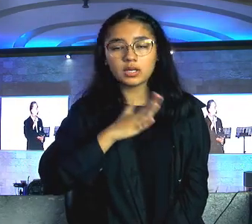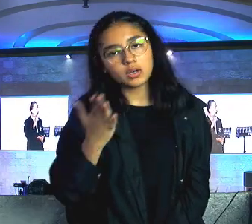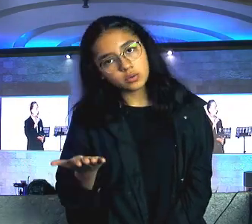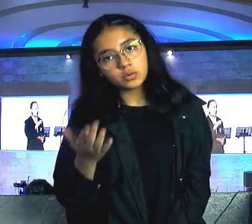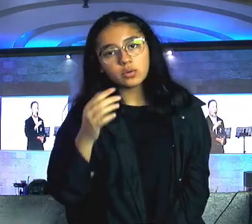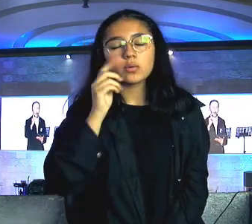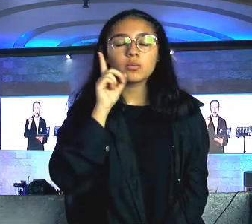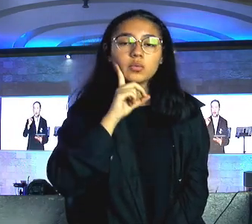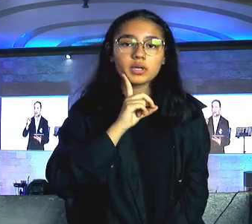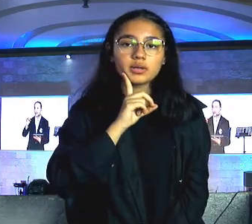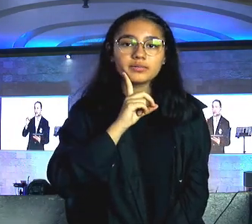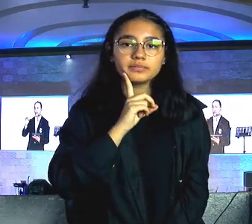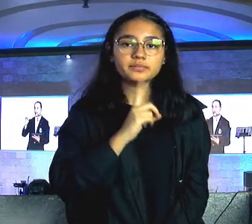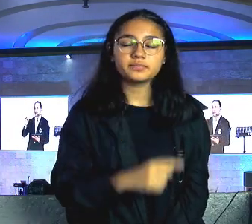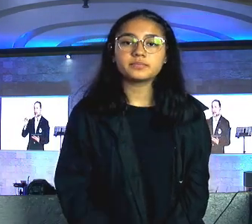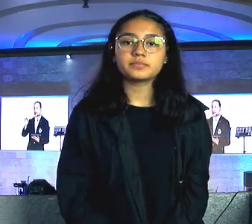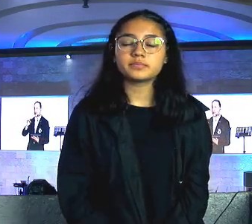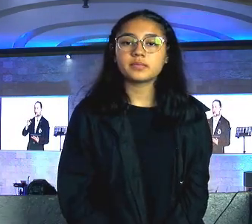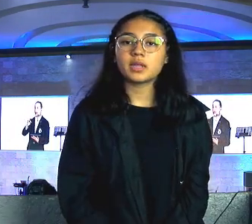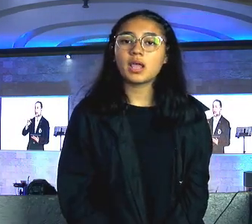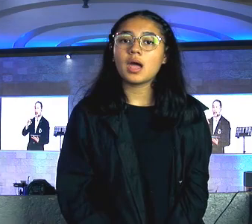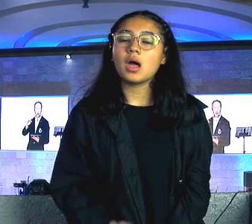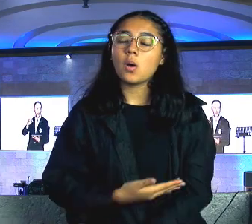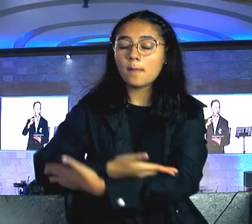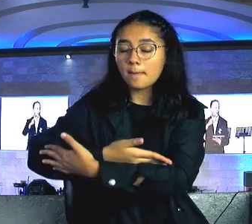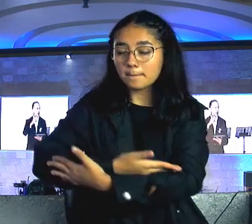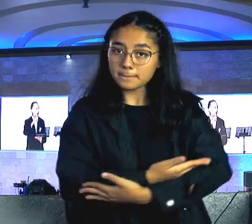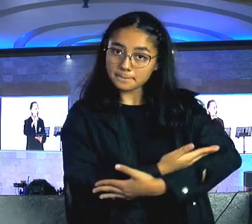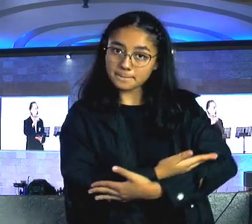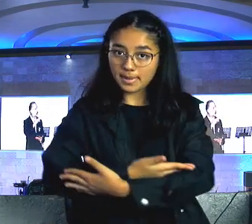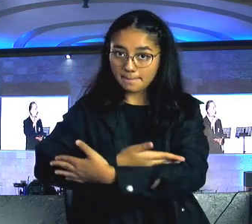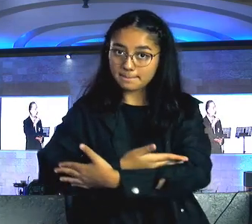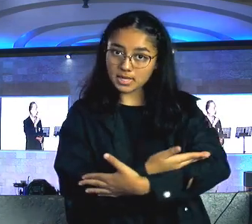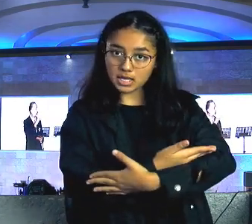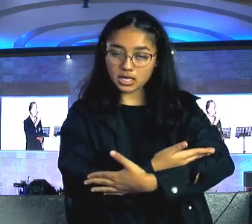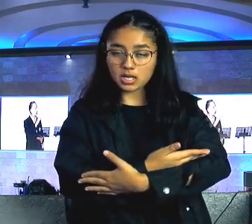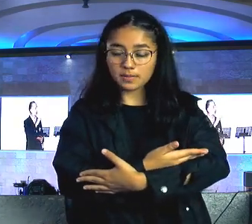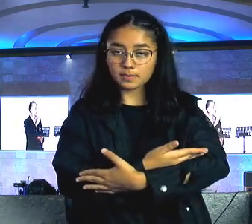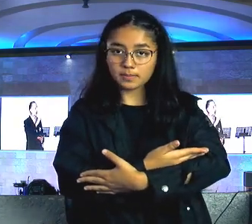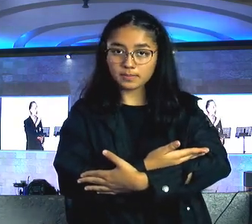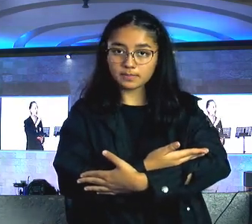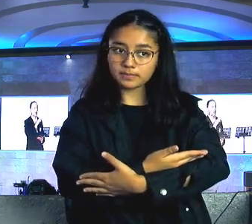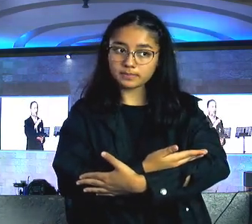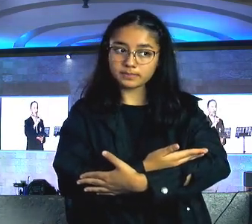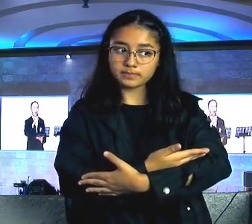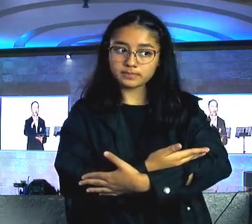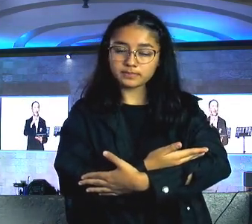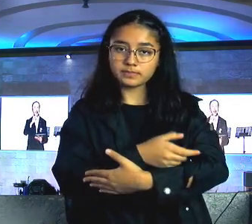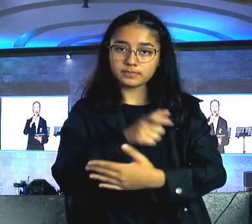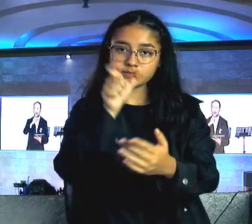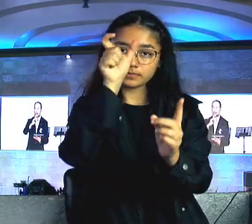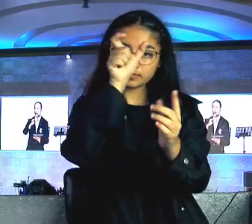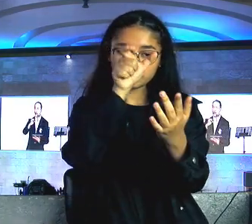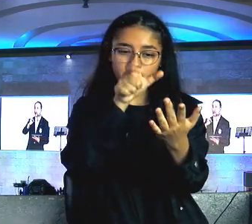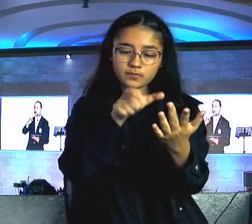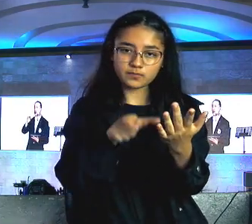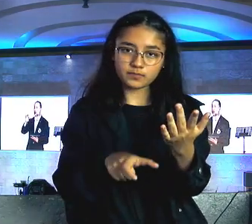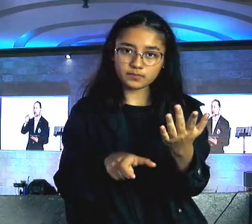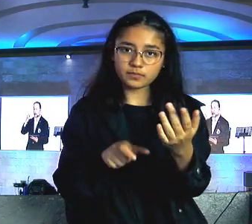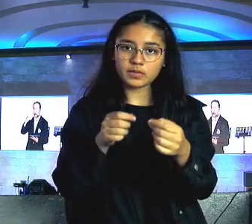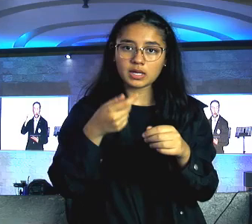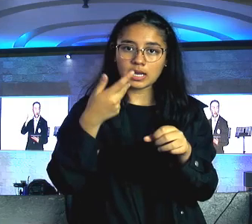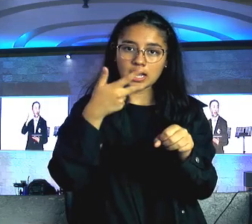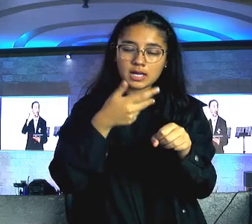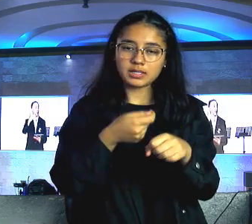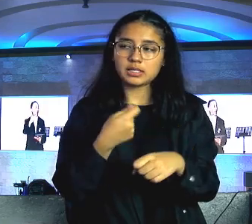Si a un bebé, a través de un estudio, le sacan un poco de sangre